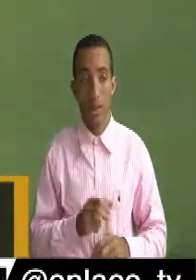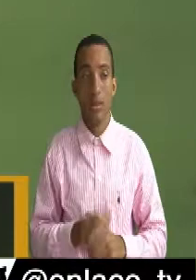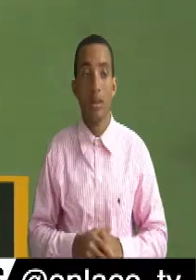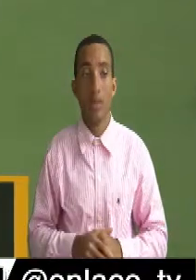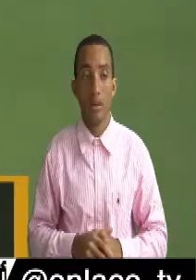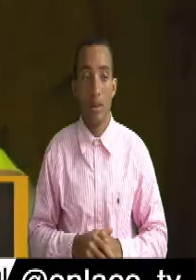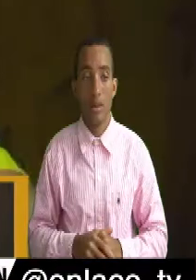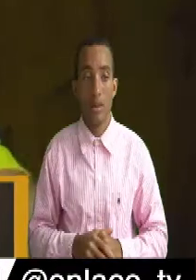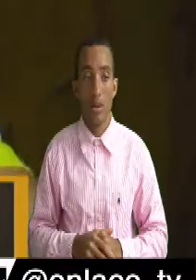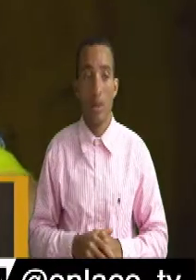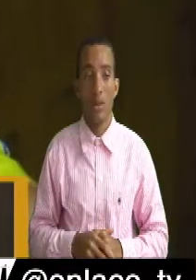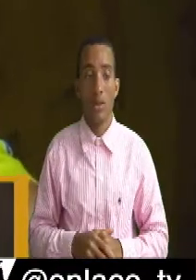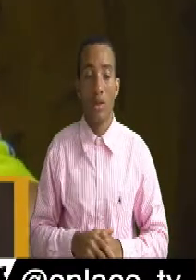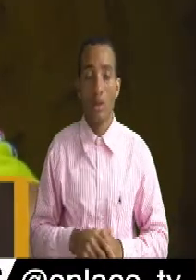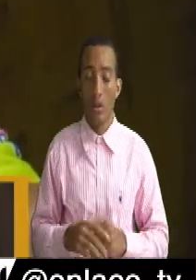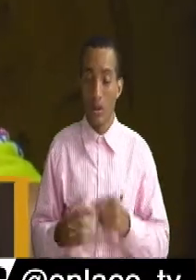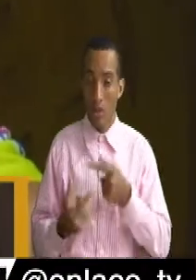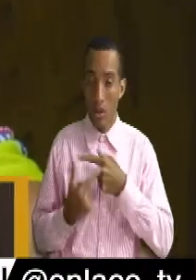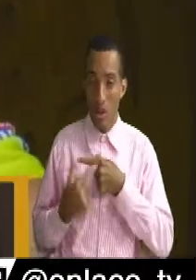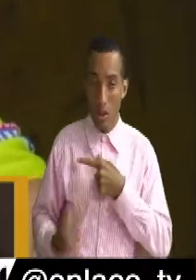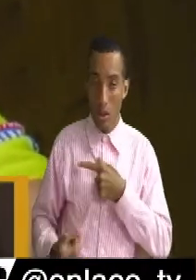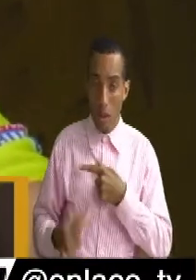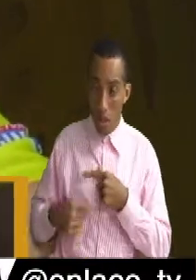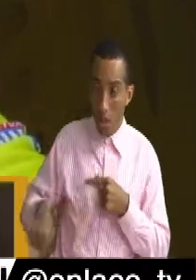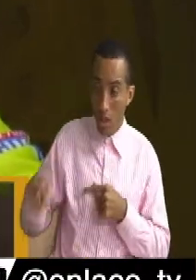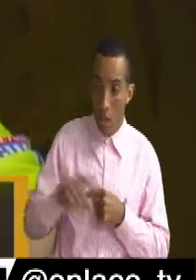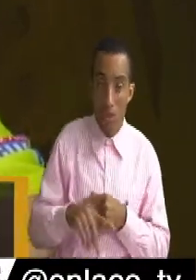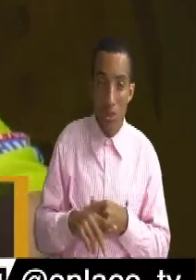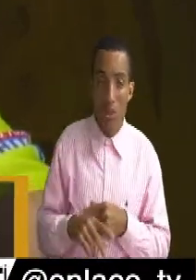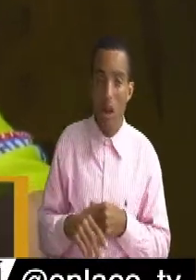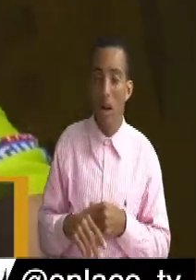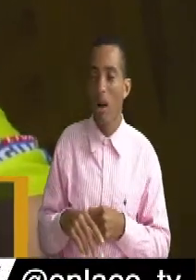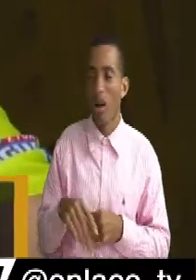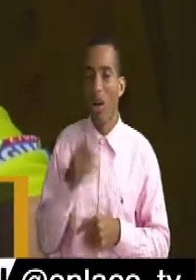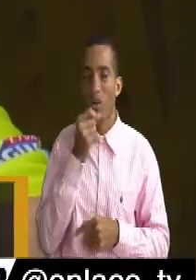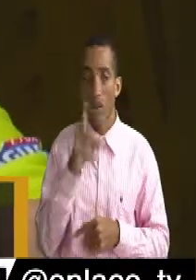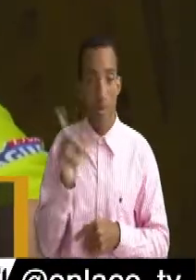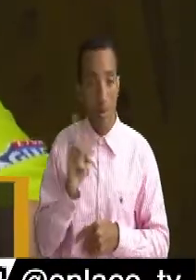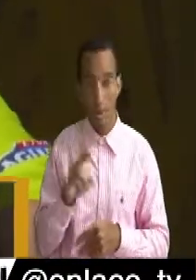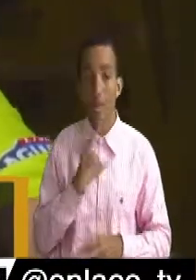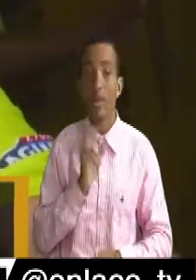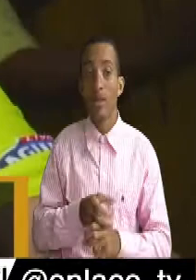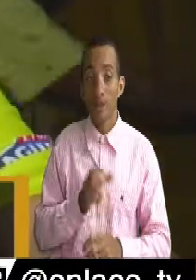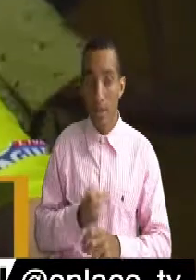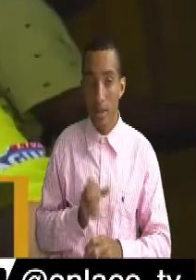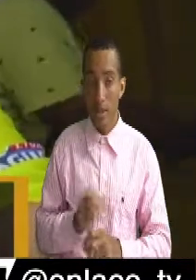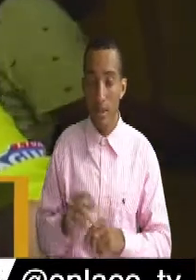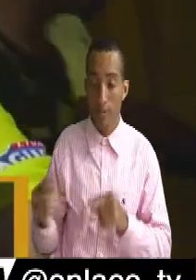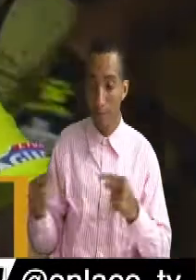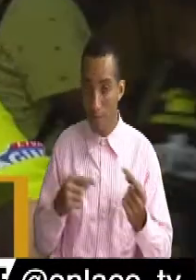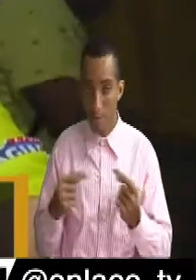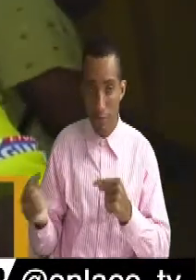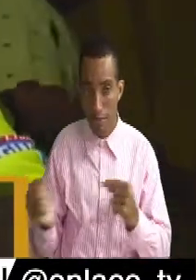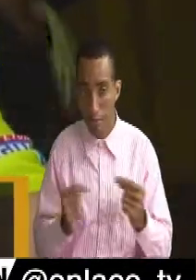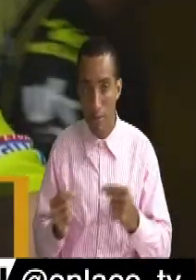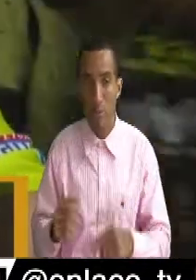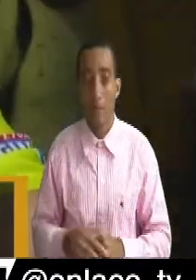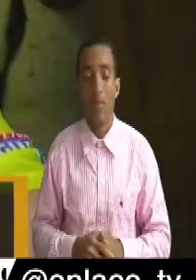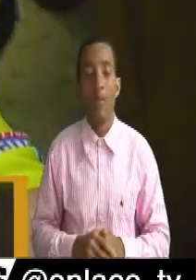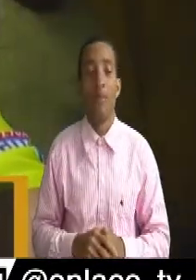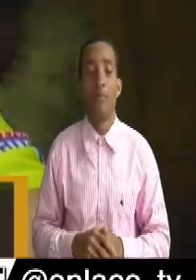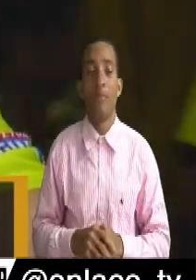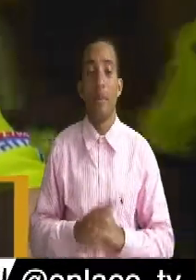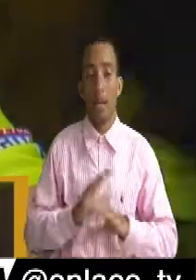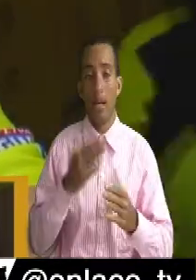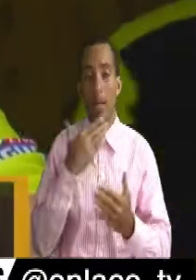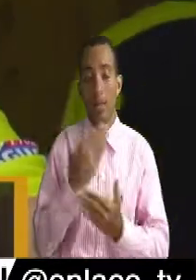Un gran rival, eso no hay que desmeritarle nada a ellos, creo que juegan bien al fútbol, fue un partido difícil, creo que hubo opciones de parte y parte y bueno, gracias a Dios